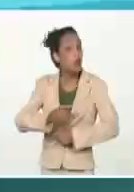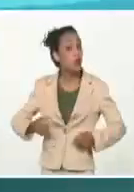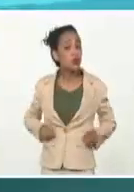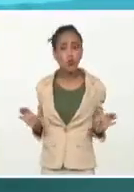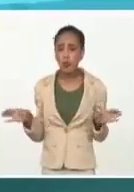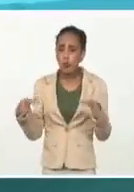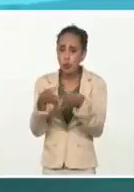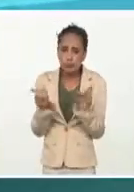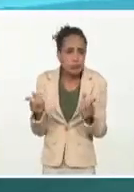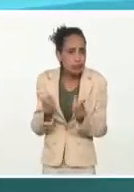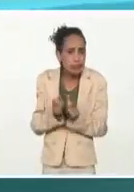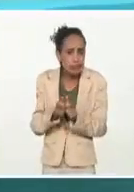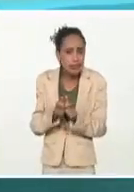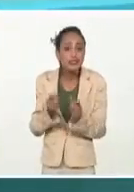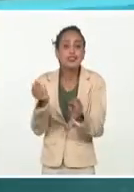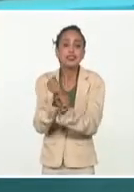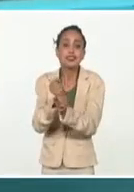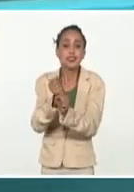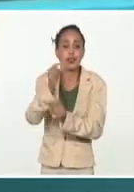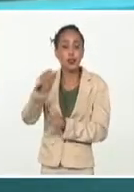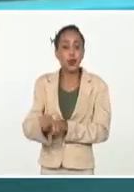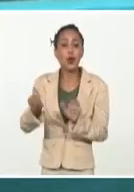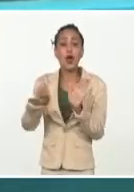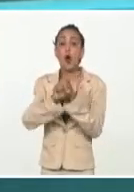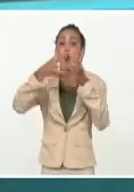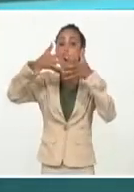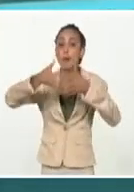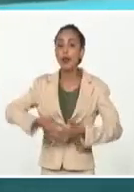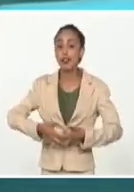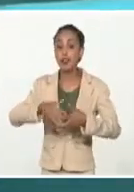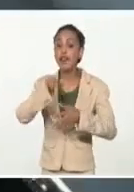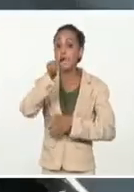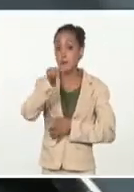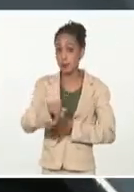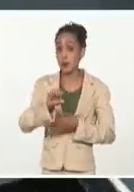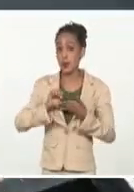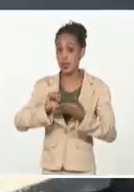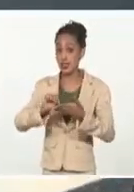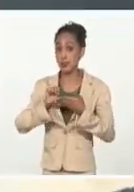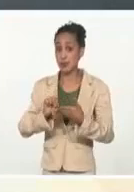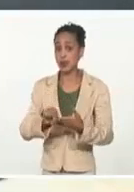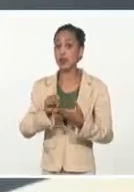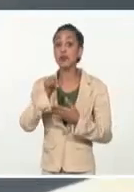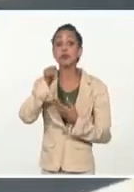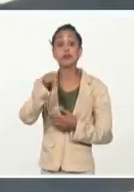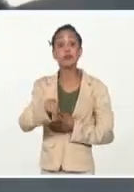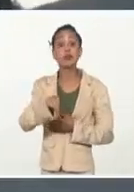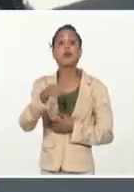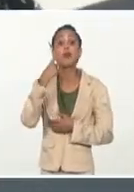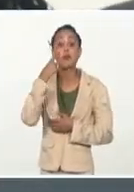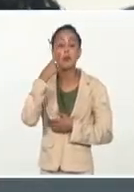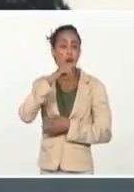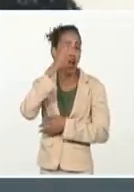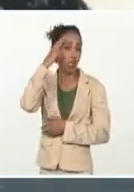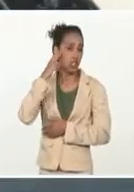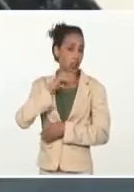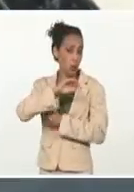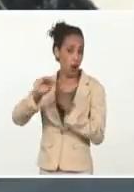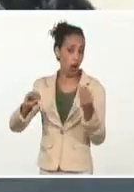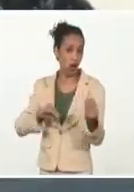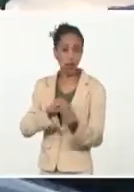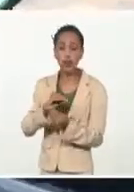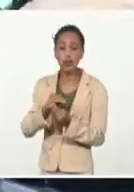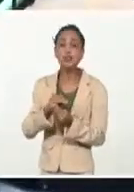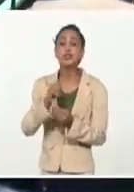de trabajadores de la cooperativa de créditos y servicios camilo cienfuegos quienes readecuaron la antigua planta de tratamiento de aguas